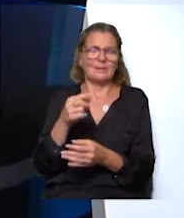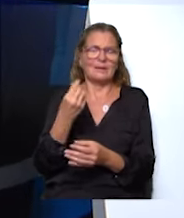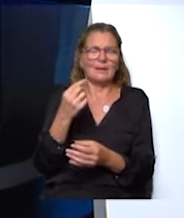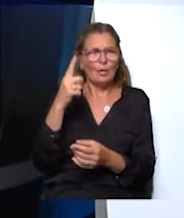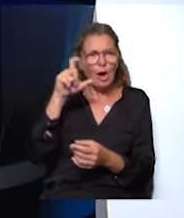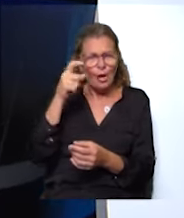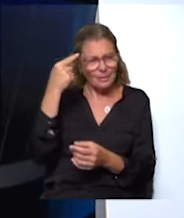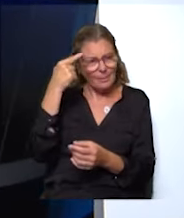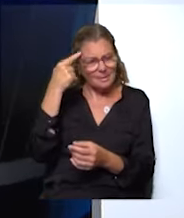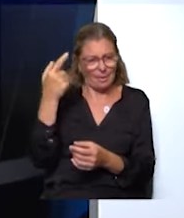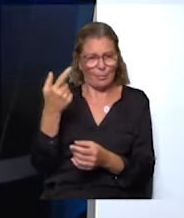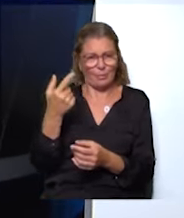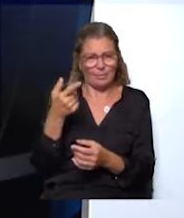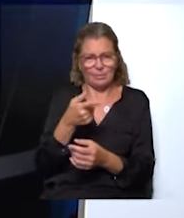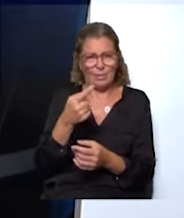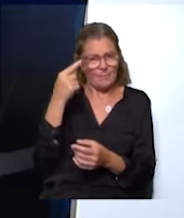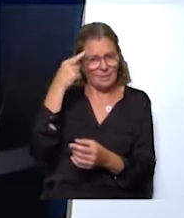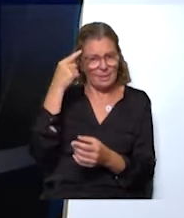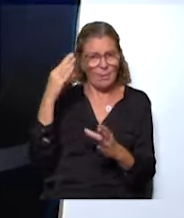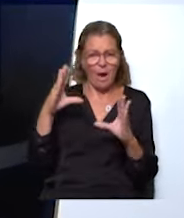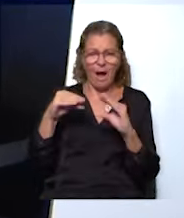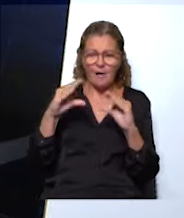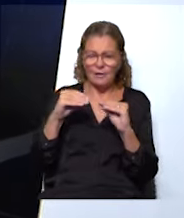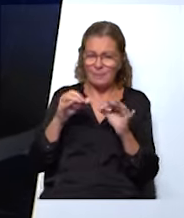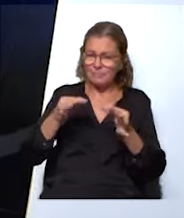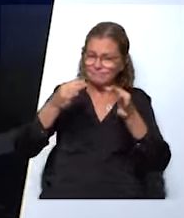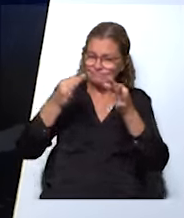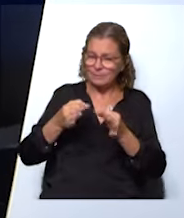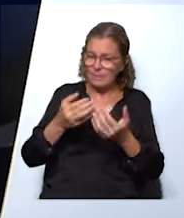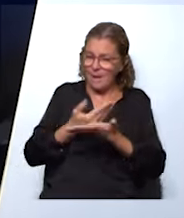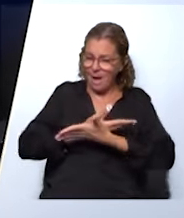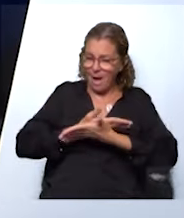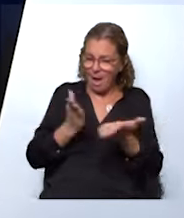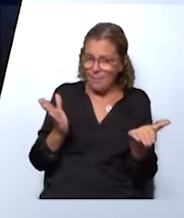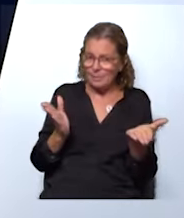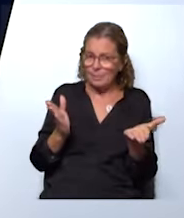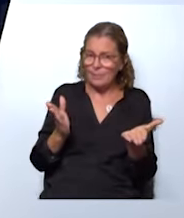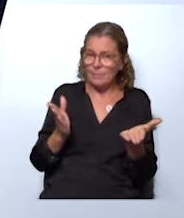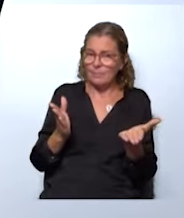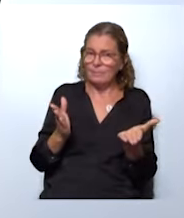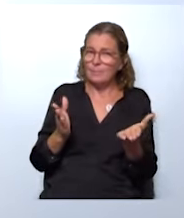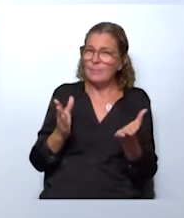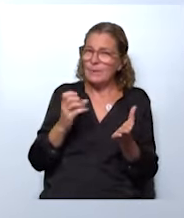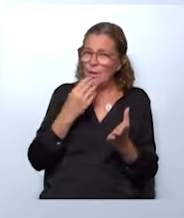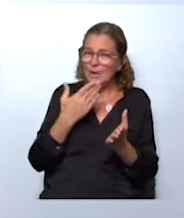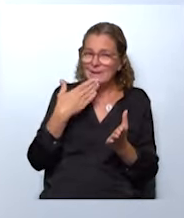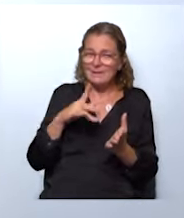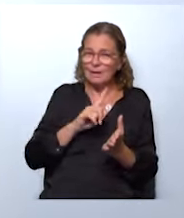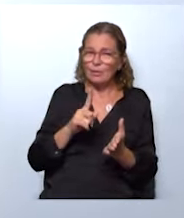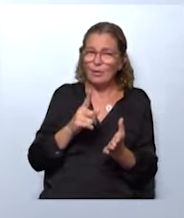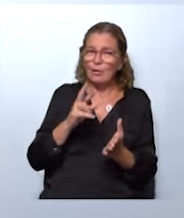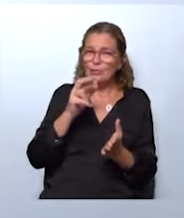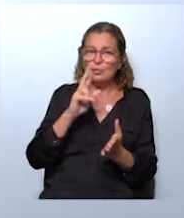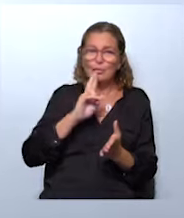realidad pensamos que tenemos que ir a un diálogo más Franco más amplio más más humilde entender que no se han